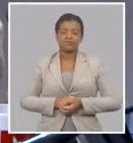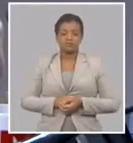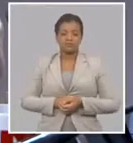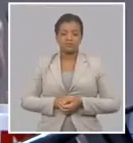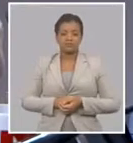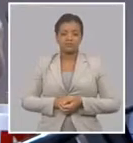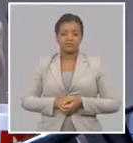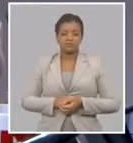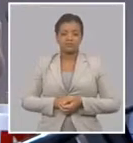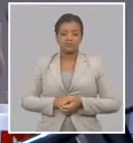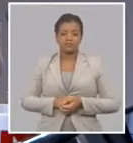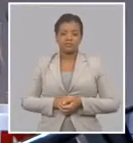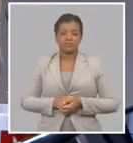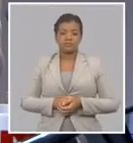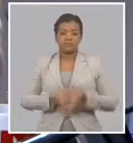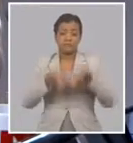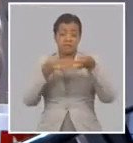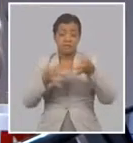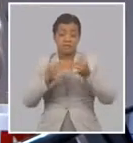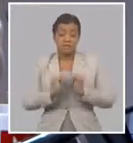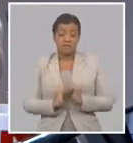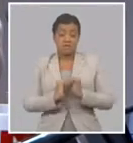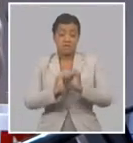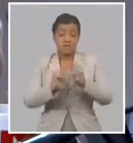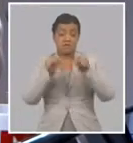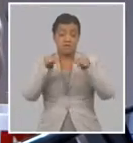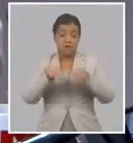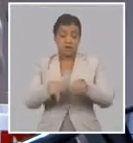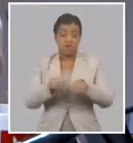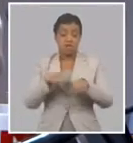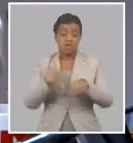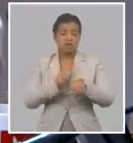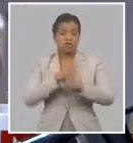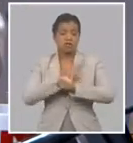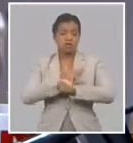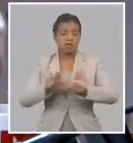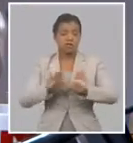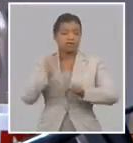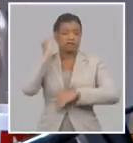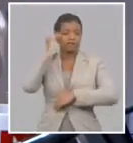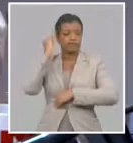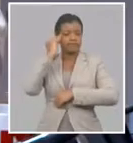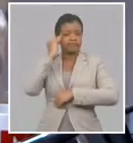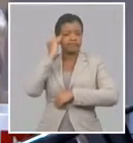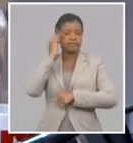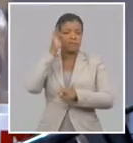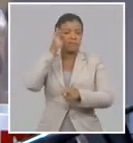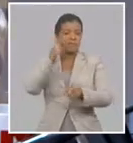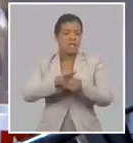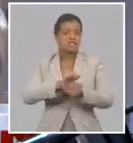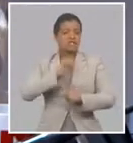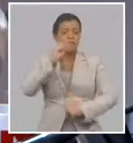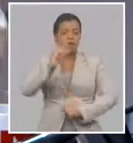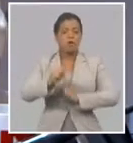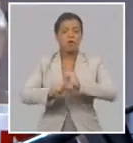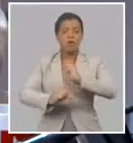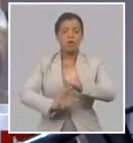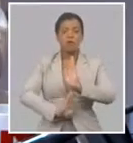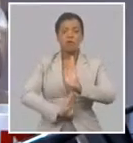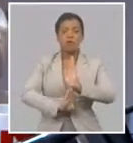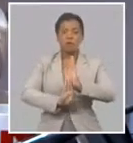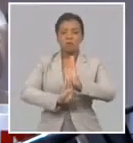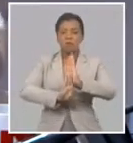e independiente de este de este comportamiento que lo tenemos hoy ya estamos identificando tenemos indicios de un inicio de la recuperación que va a ser